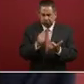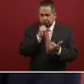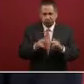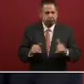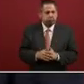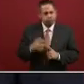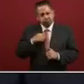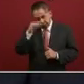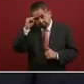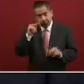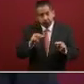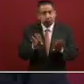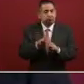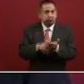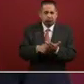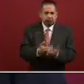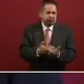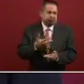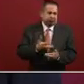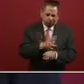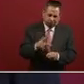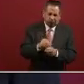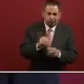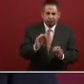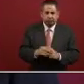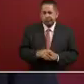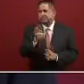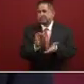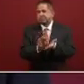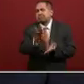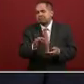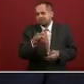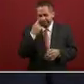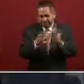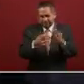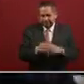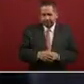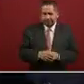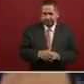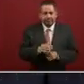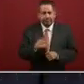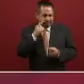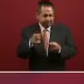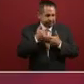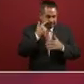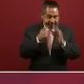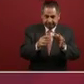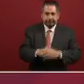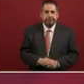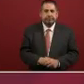veo que tenemos finanzas públicas sanas les voy a dar otro dato el valor es también ayuda